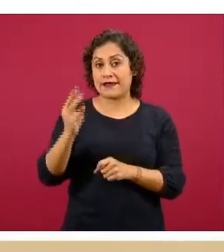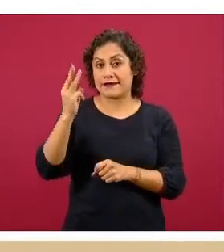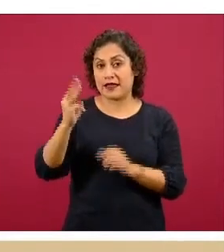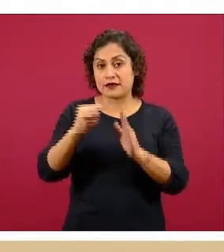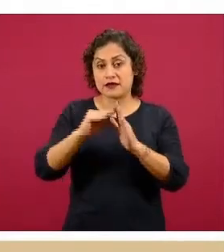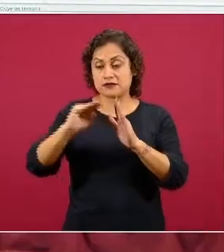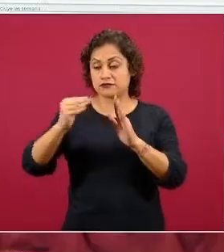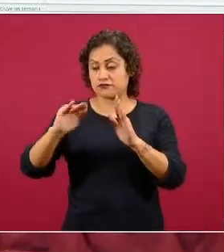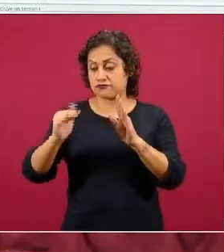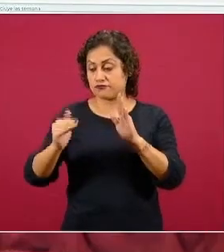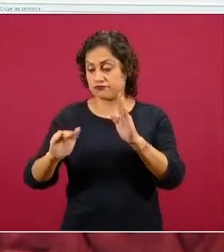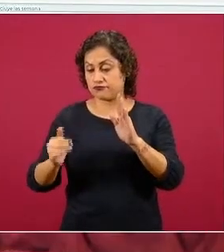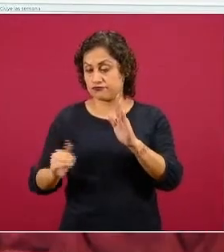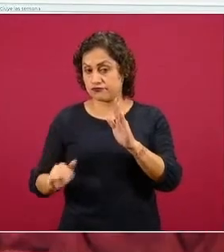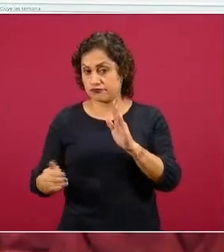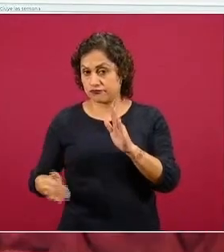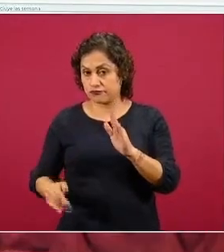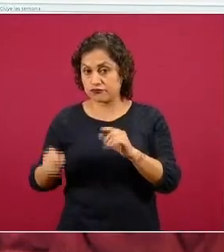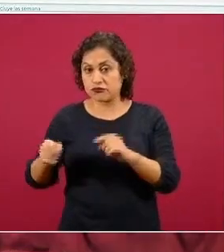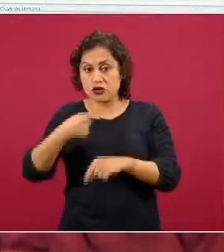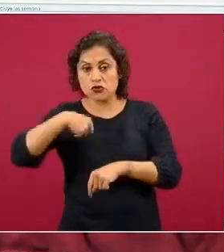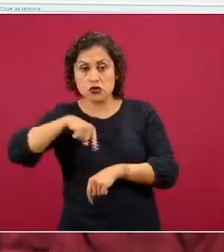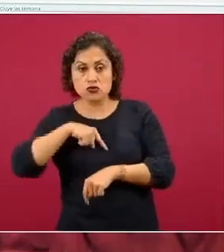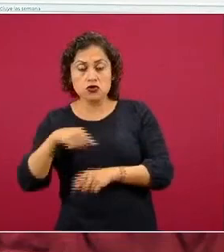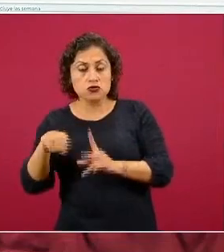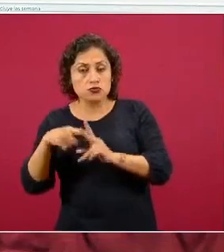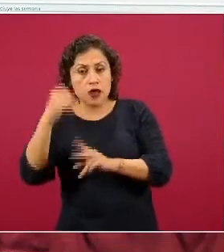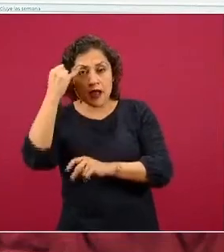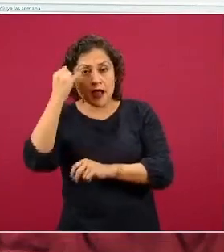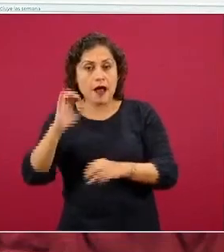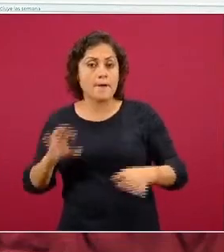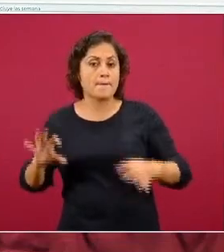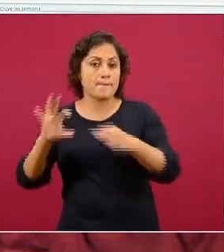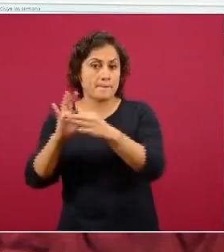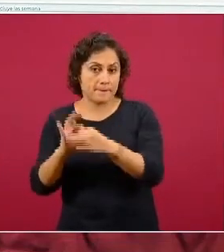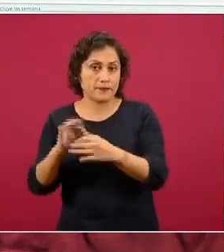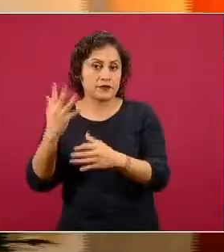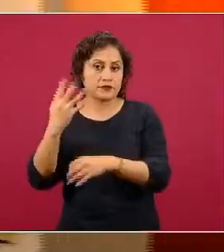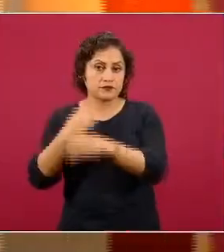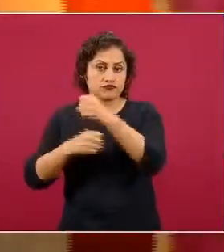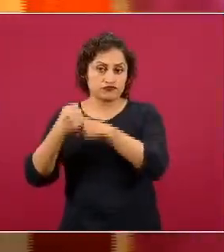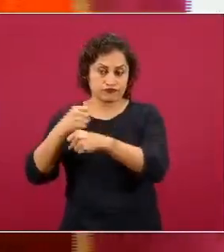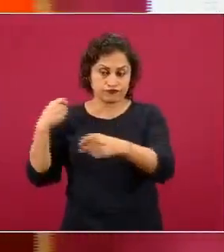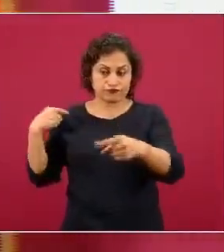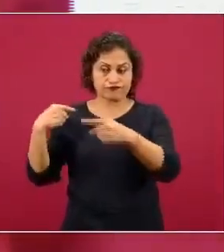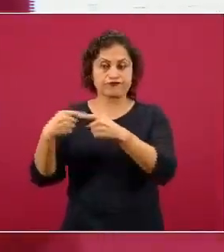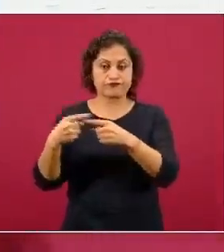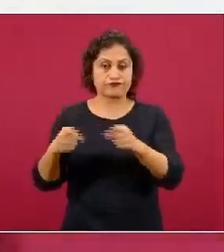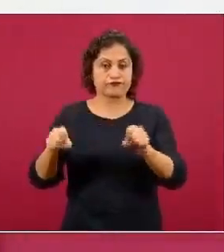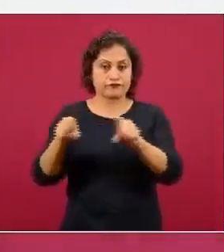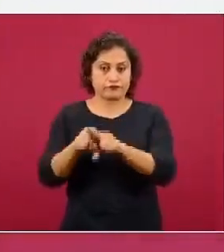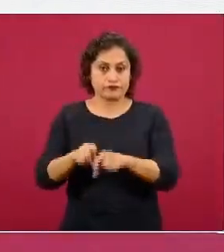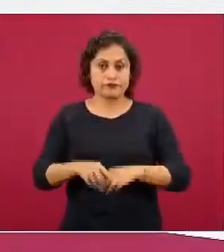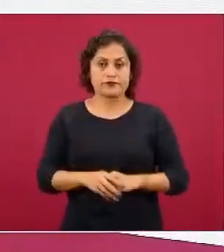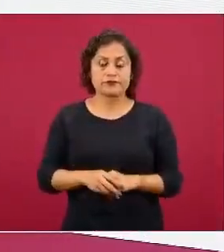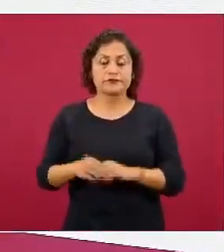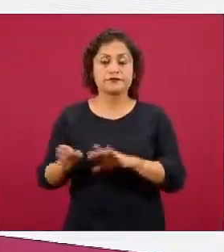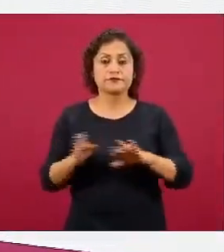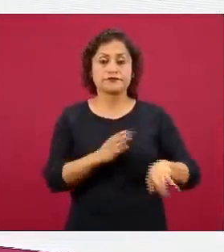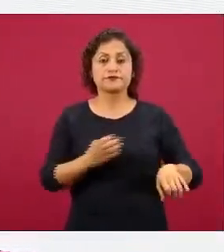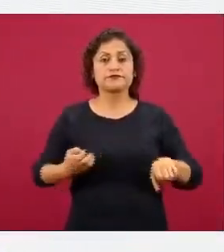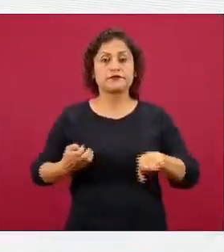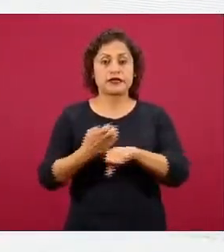los niveles esperados de los últimos 5 años. Tamaulipas, también con un